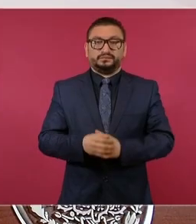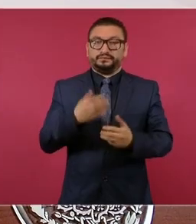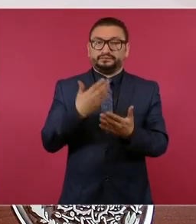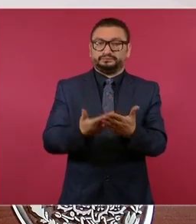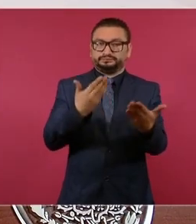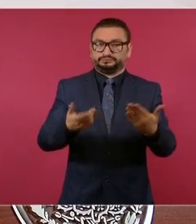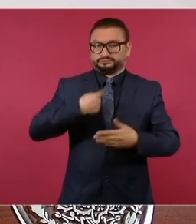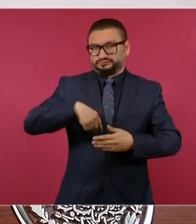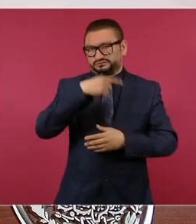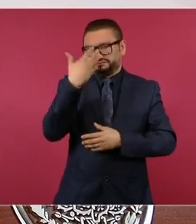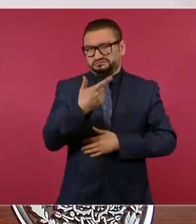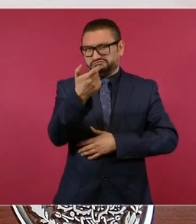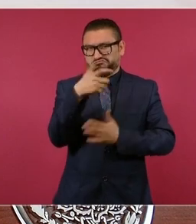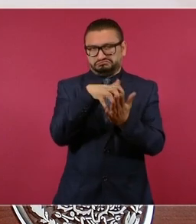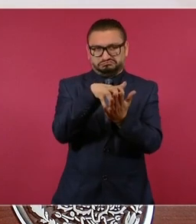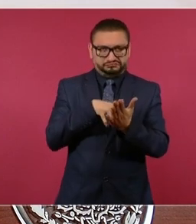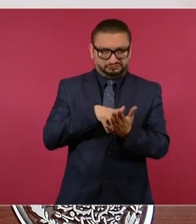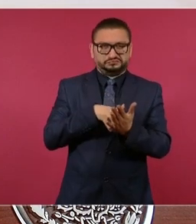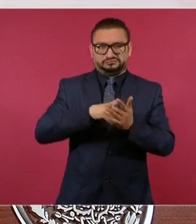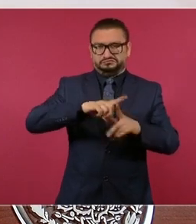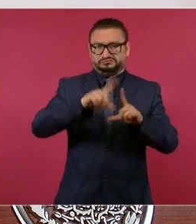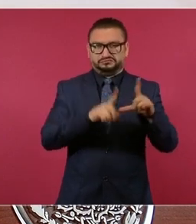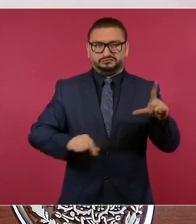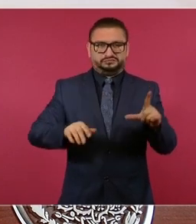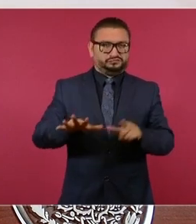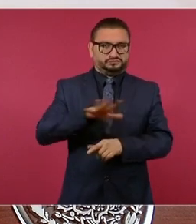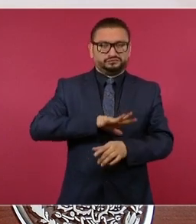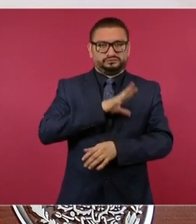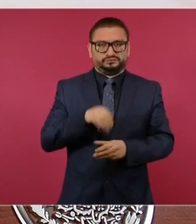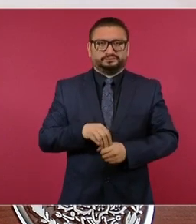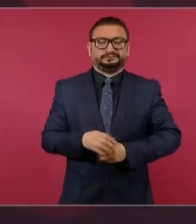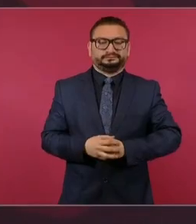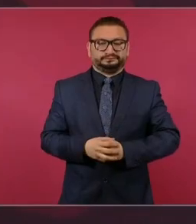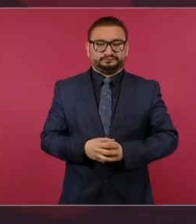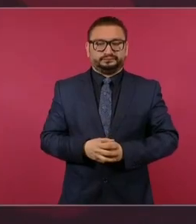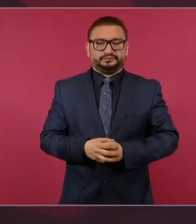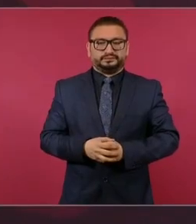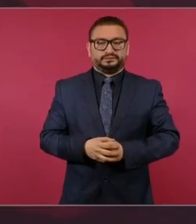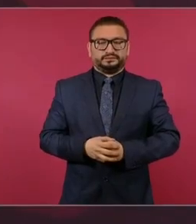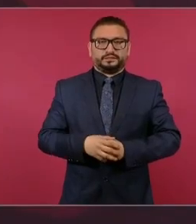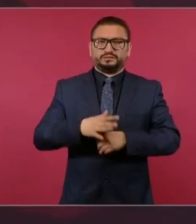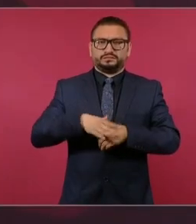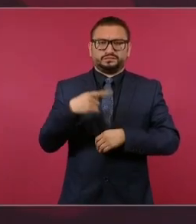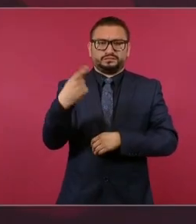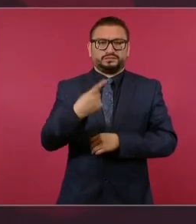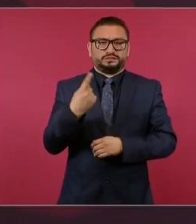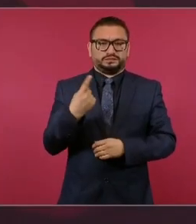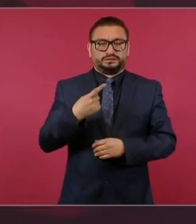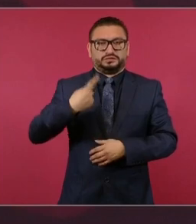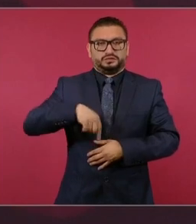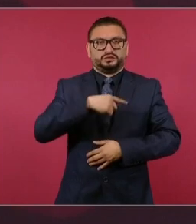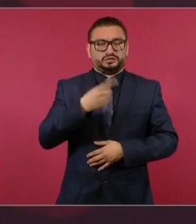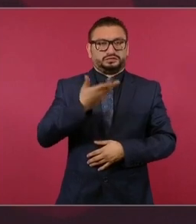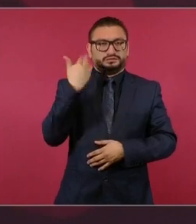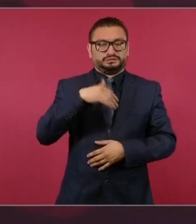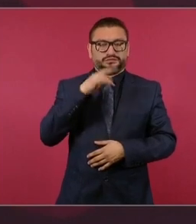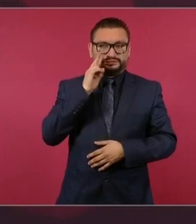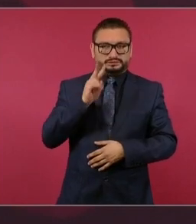actuar con austeridad republicana, porque ya hemos visto